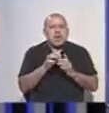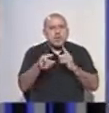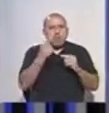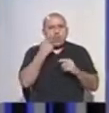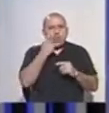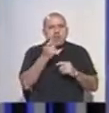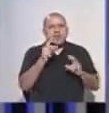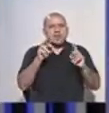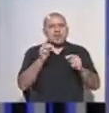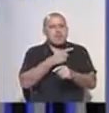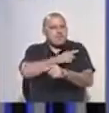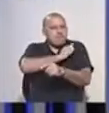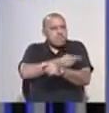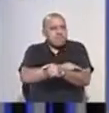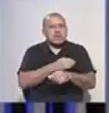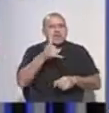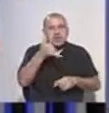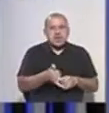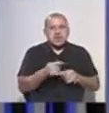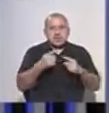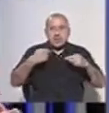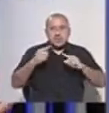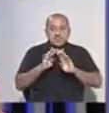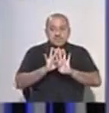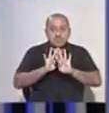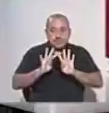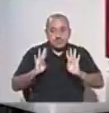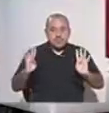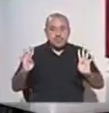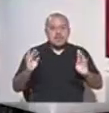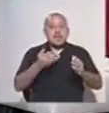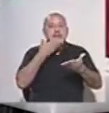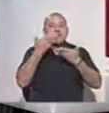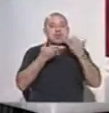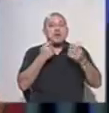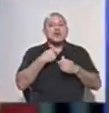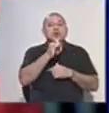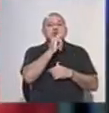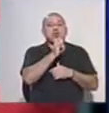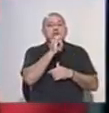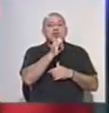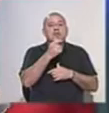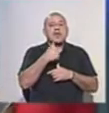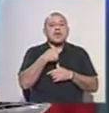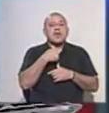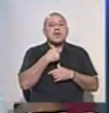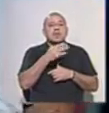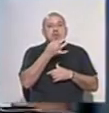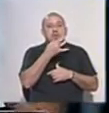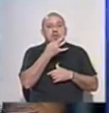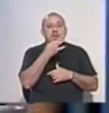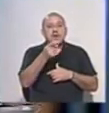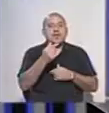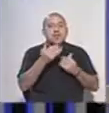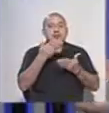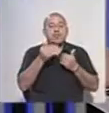la potencia que puede llegar a tener la voz y todas esas juntas, porque en general lo escucho amplificado. Yo conté mi anécdota de tablado, Majo. Yo estoy esperando que para el